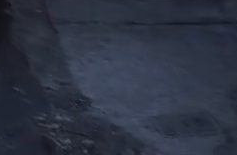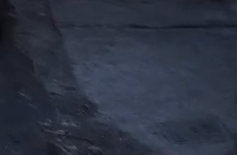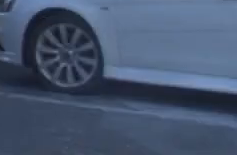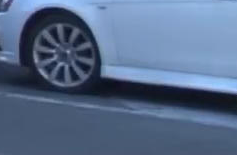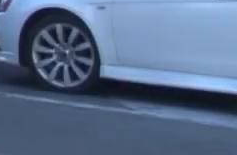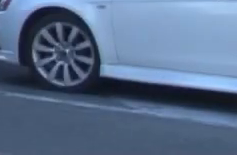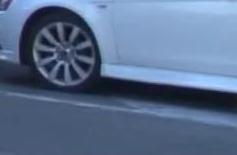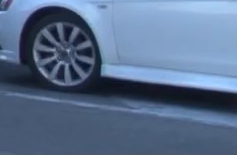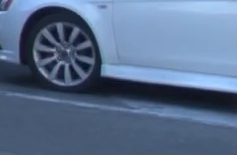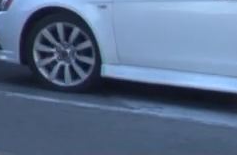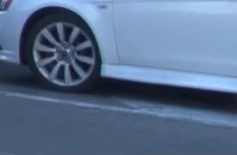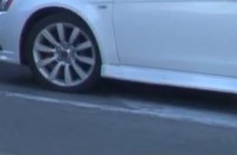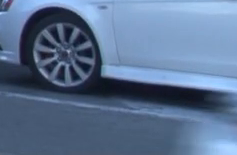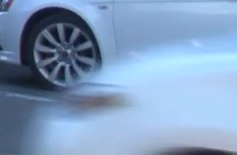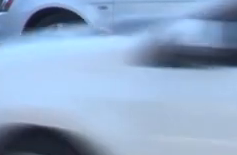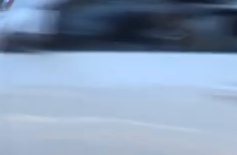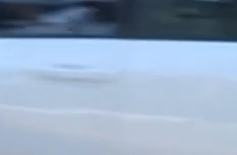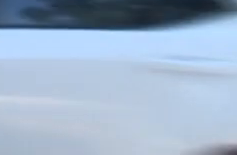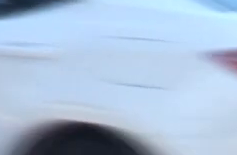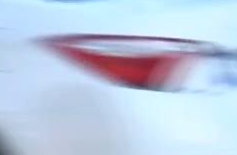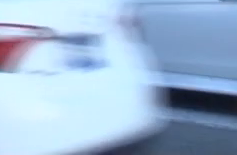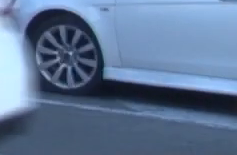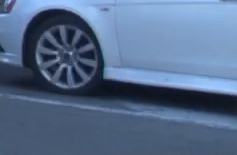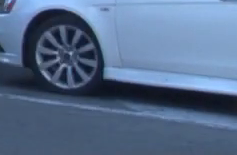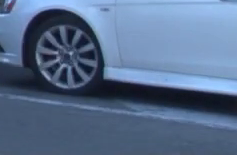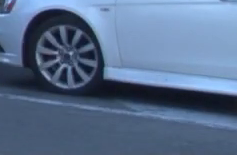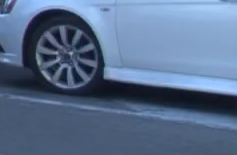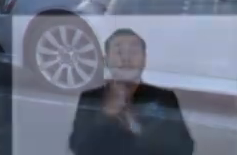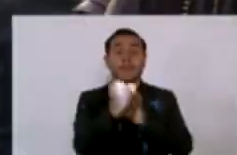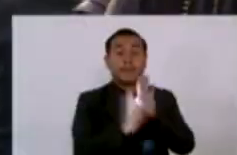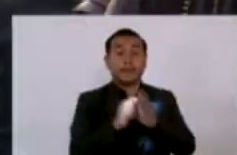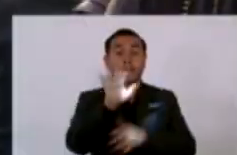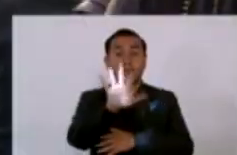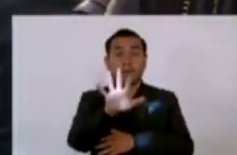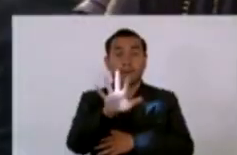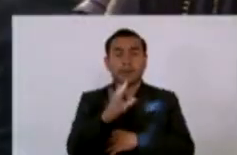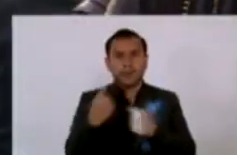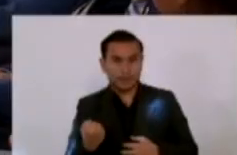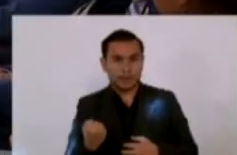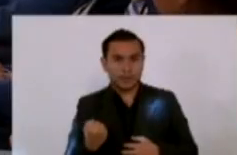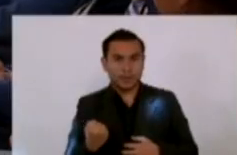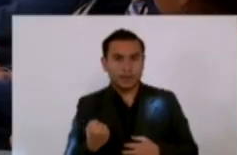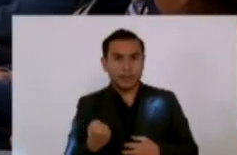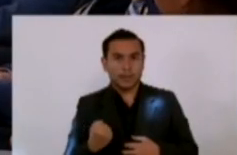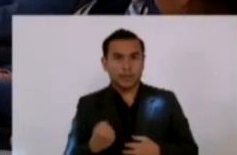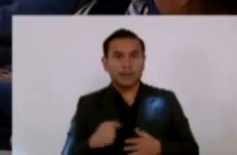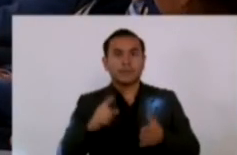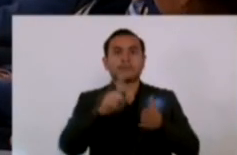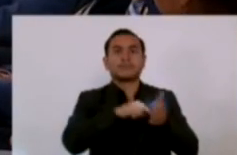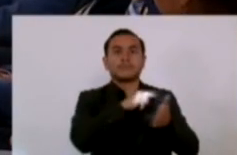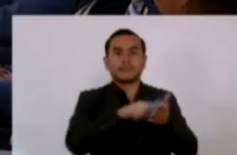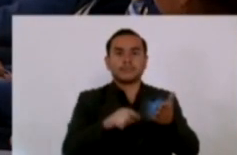están restringidos a aglomerar más de 50 personas en el servicio para llevar según el gobierno estas directrices